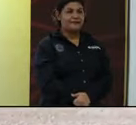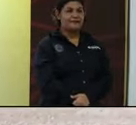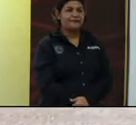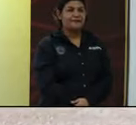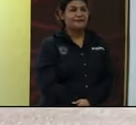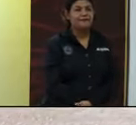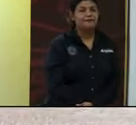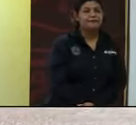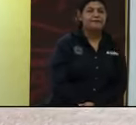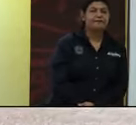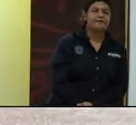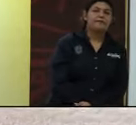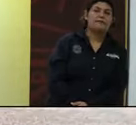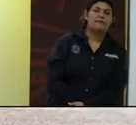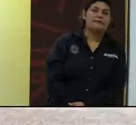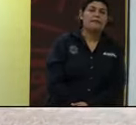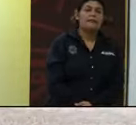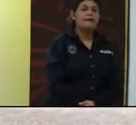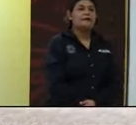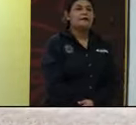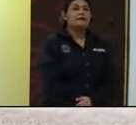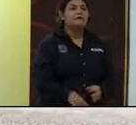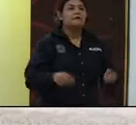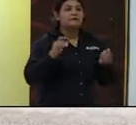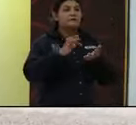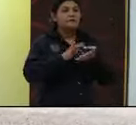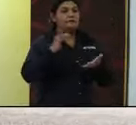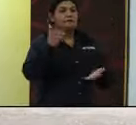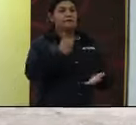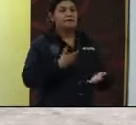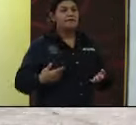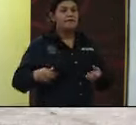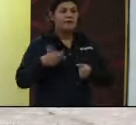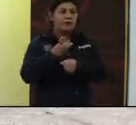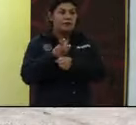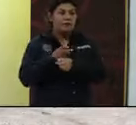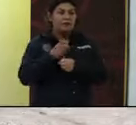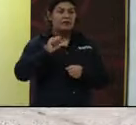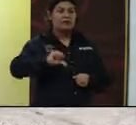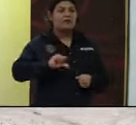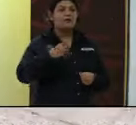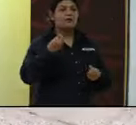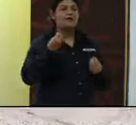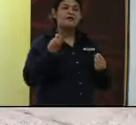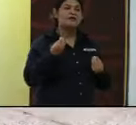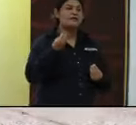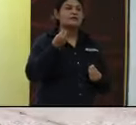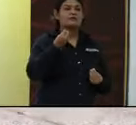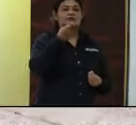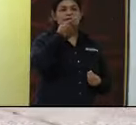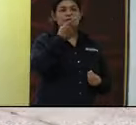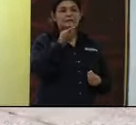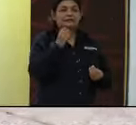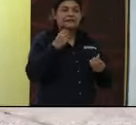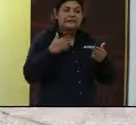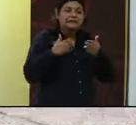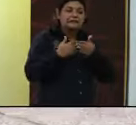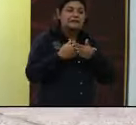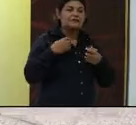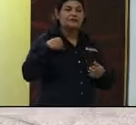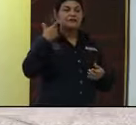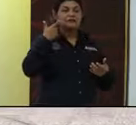Les platico. Gracias al alcalde por haberme invitado. Y tengo mucho que decir, trataré de ser breve porque yo